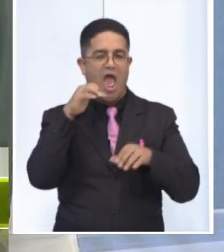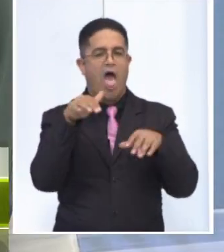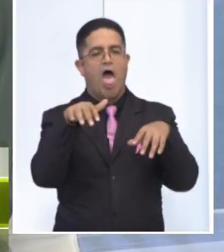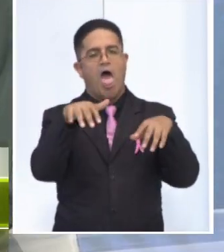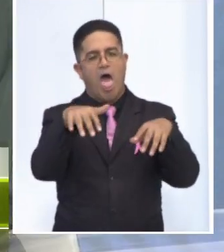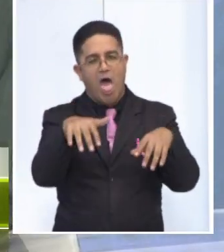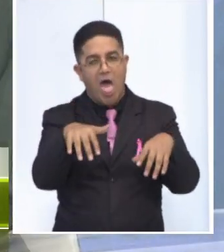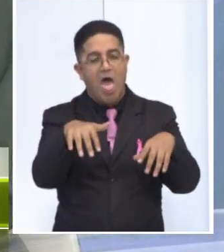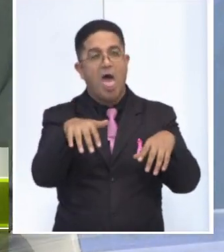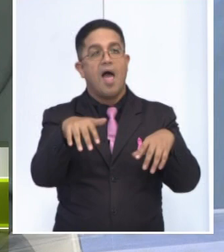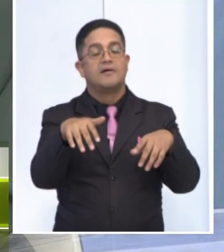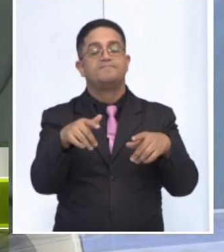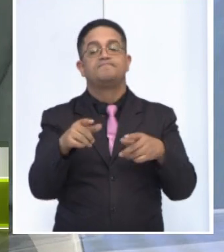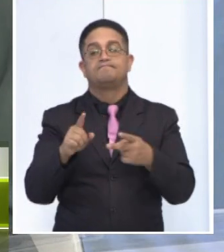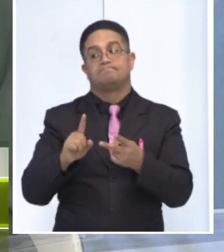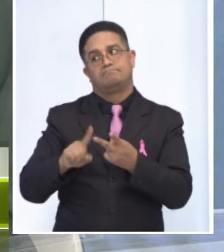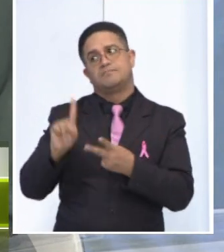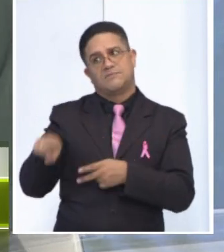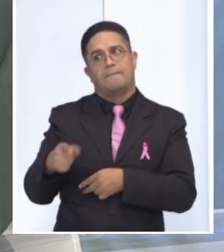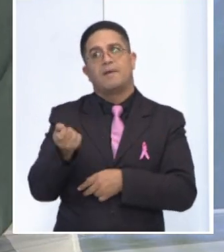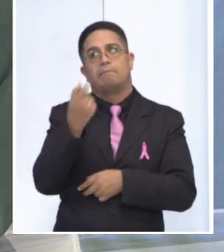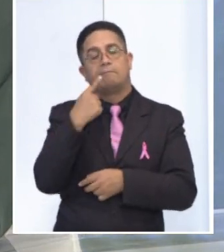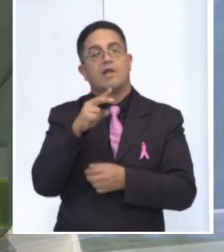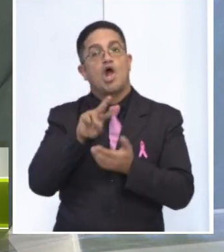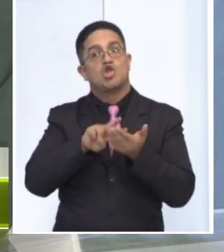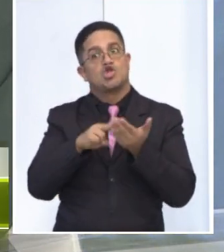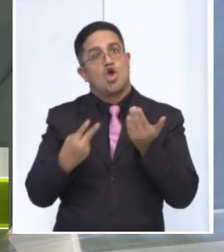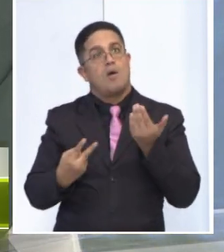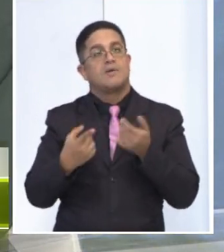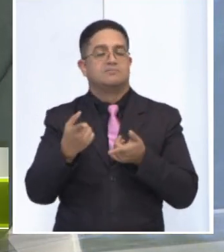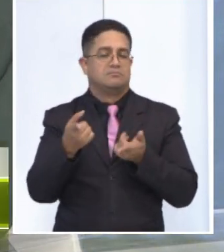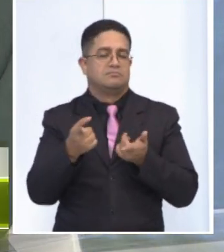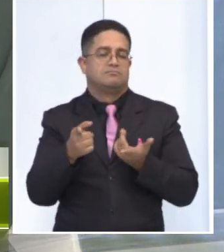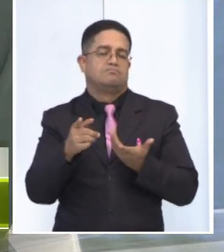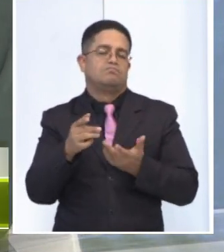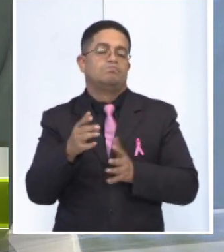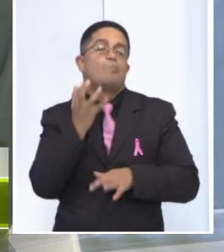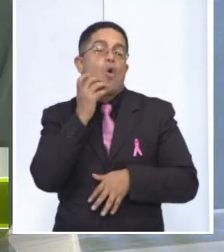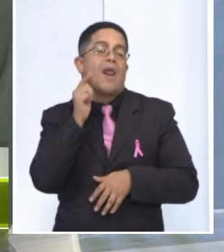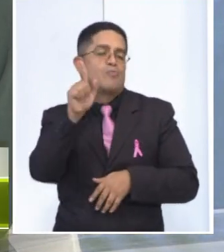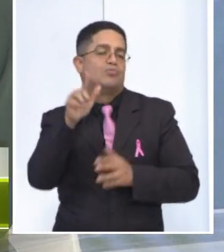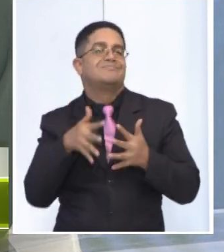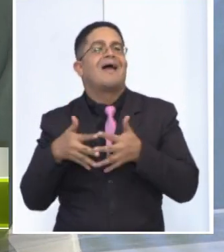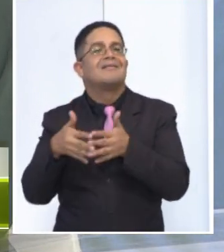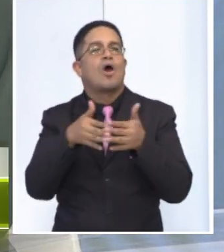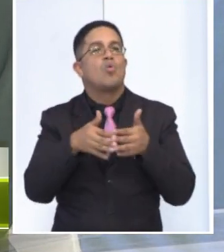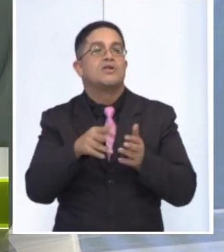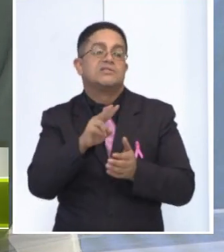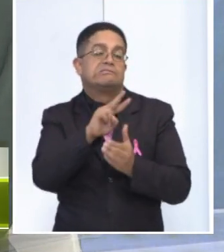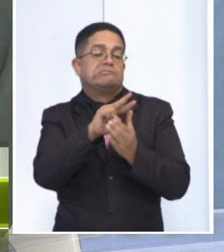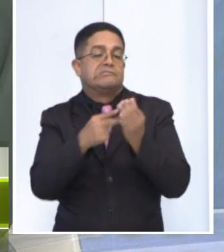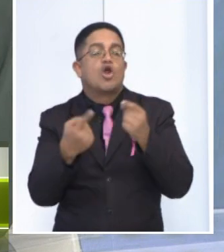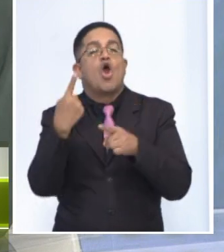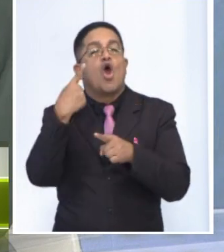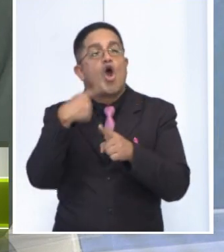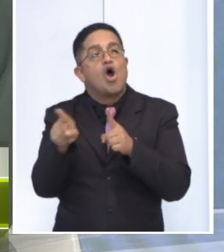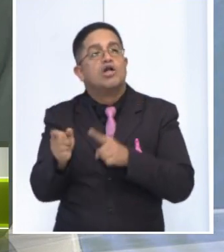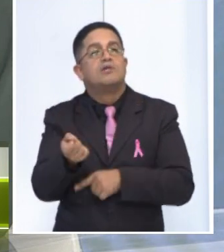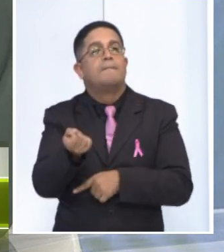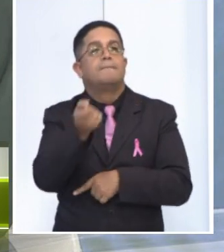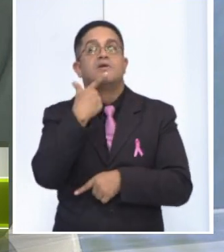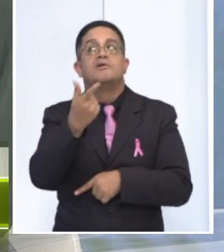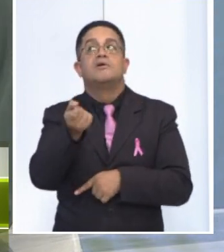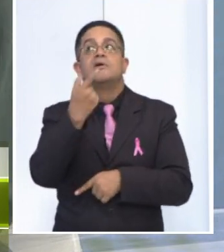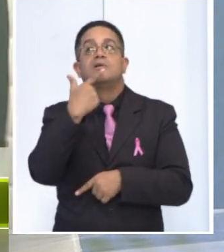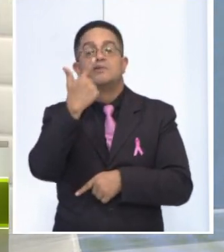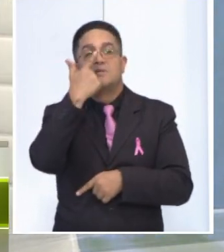las combinaciones que se están realizando, por ejemplo, estos que están haciendo en Estados Unidos con estas combinaciones de otros tipos de fármacos que ni siquiera son